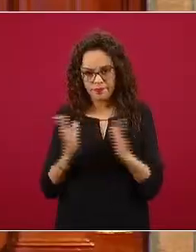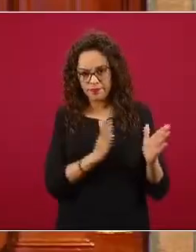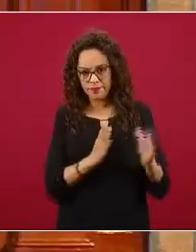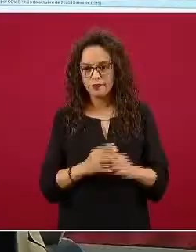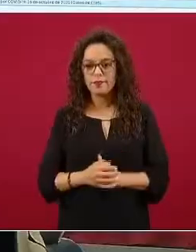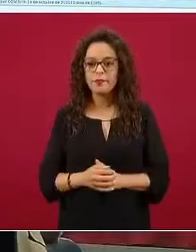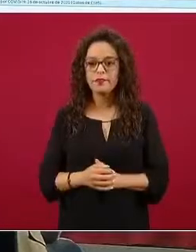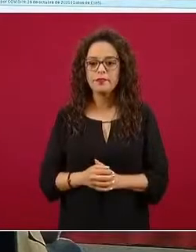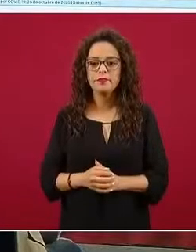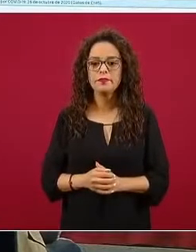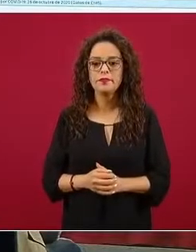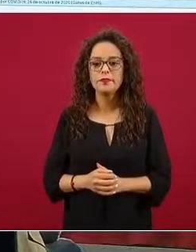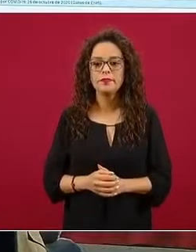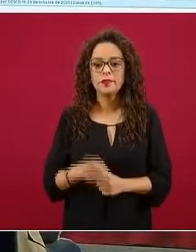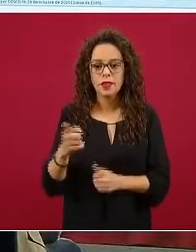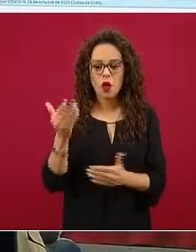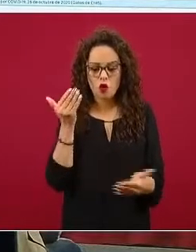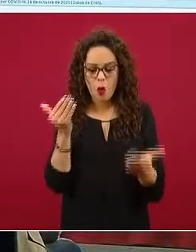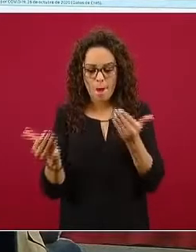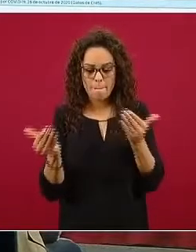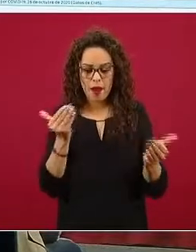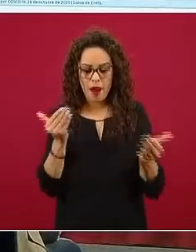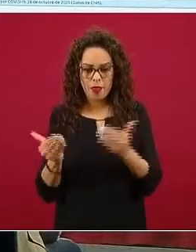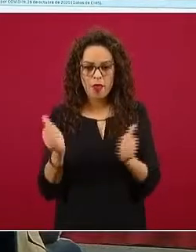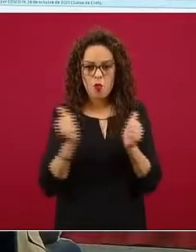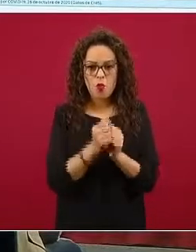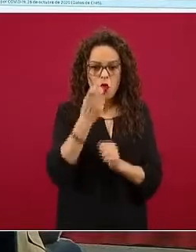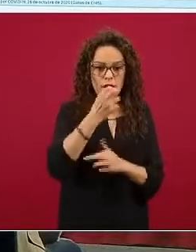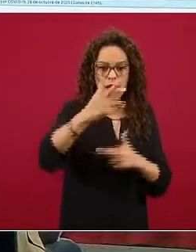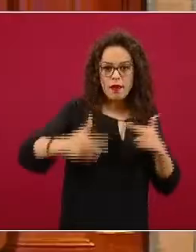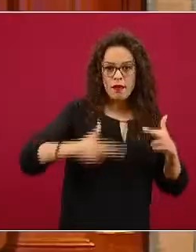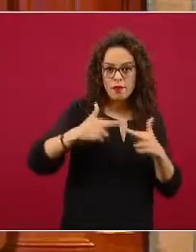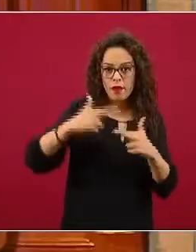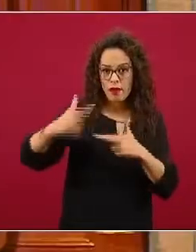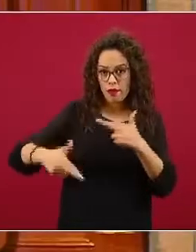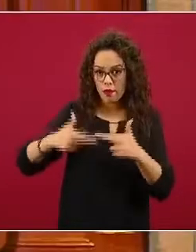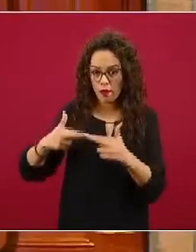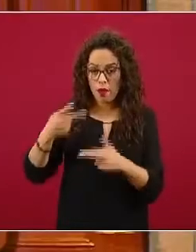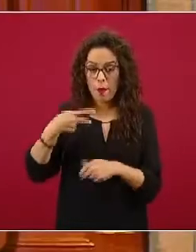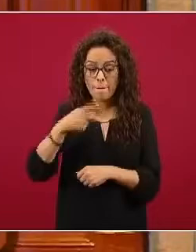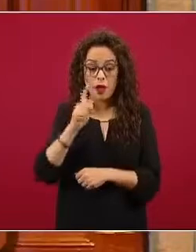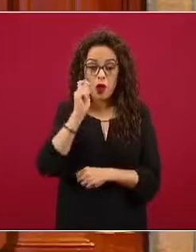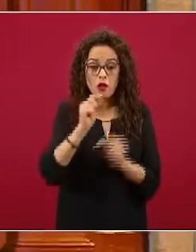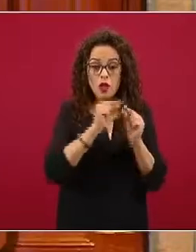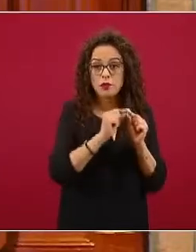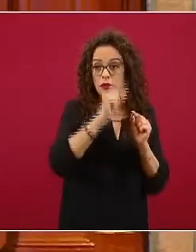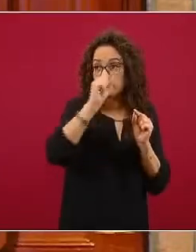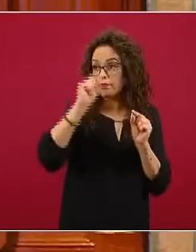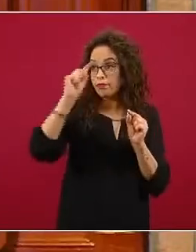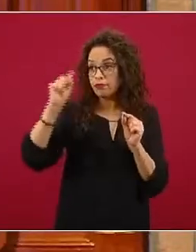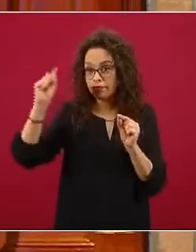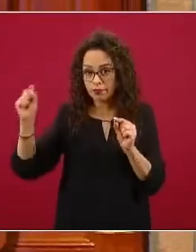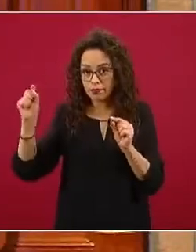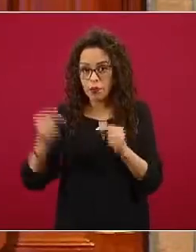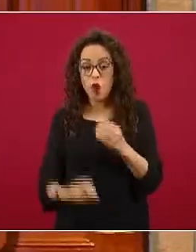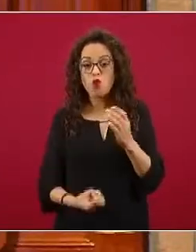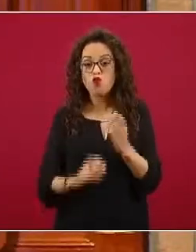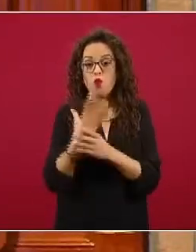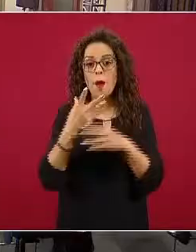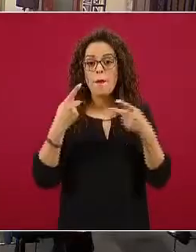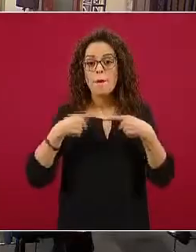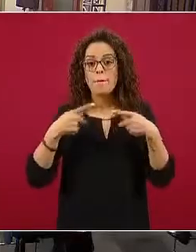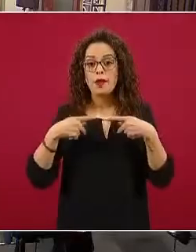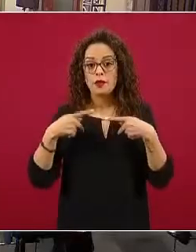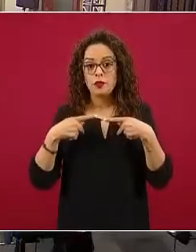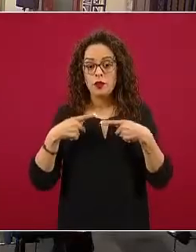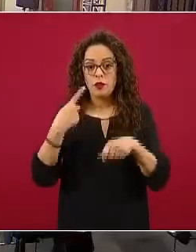ahora el comparativo también de estas regiones, pero ahora en las curvas, que son los casos nuevos por millón de habitantes para cada